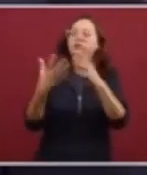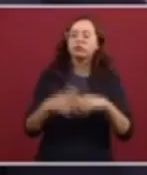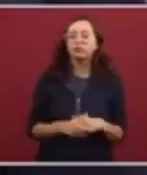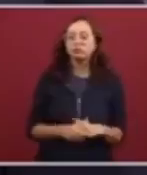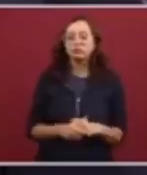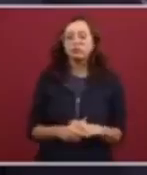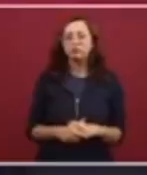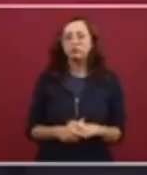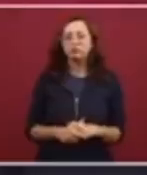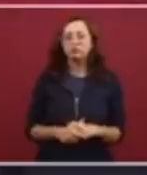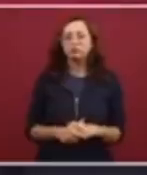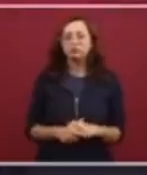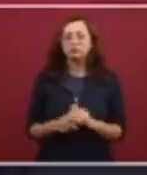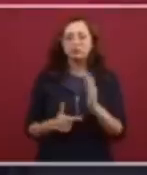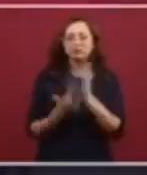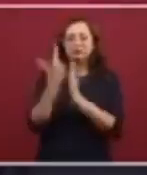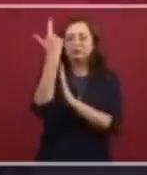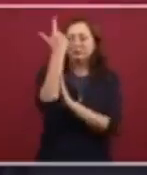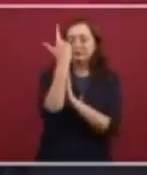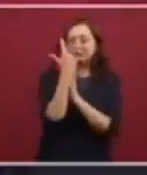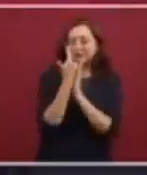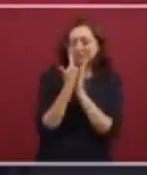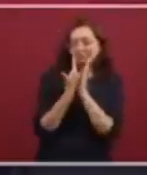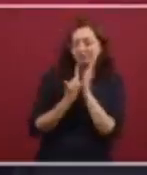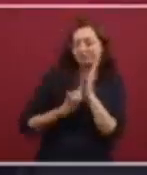manera particular la lista